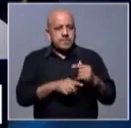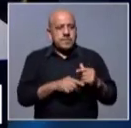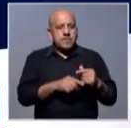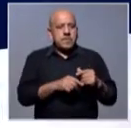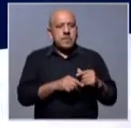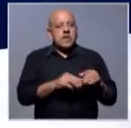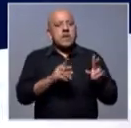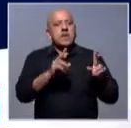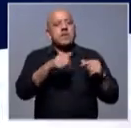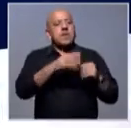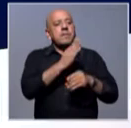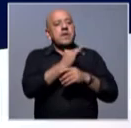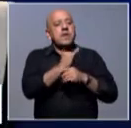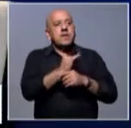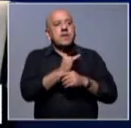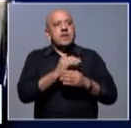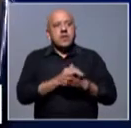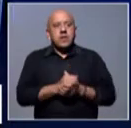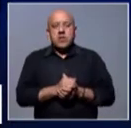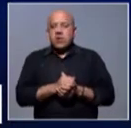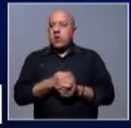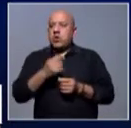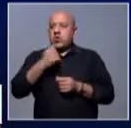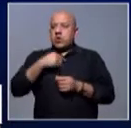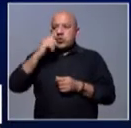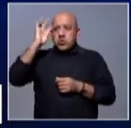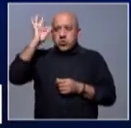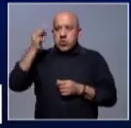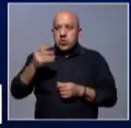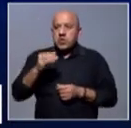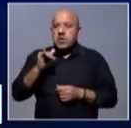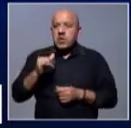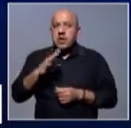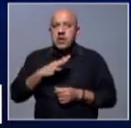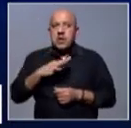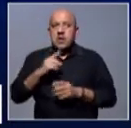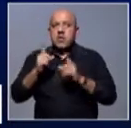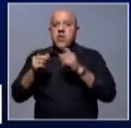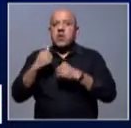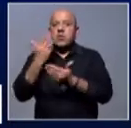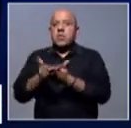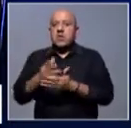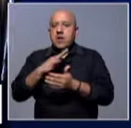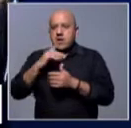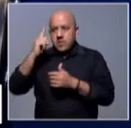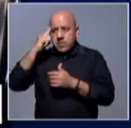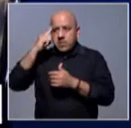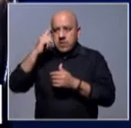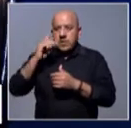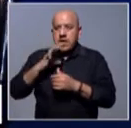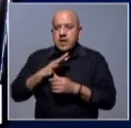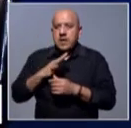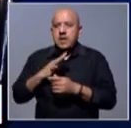previos el partido independiente bueno yo creo que hubo aspectos que se incluyeron a propuesta del partido independiente hay que recordar que además